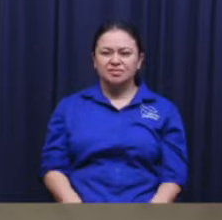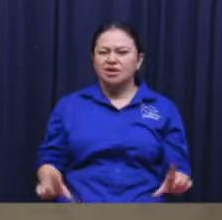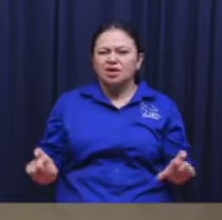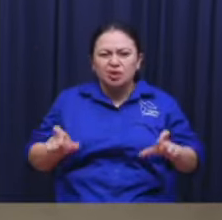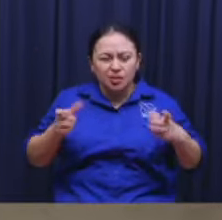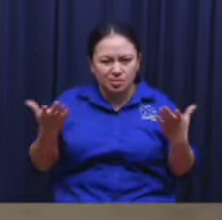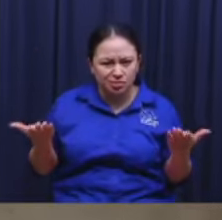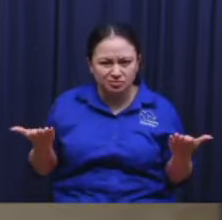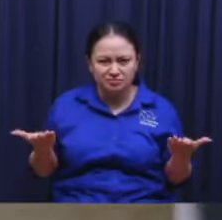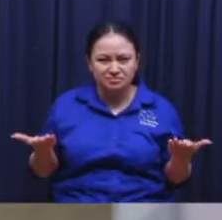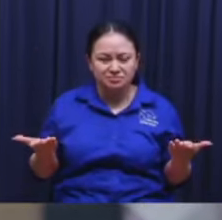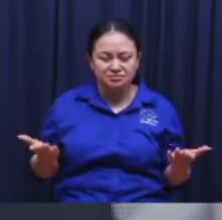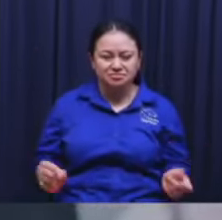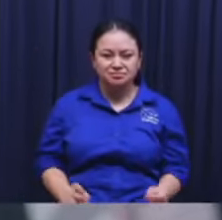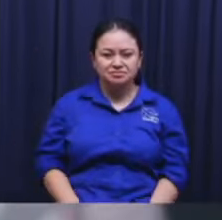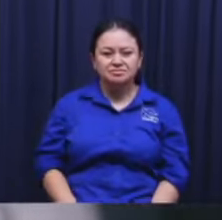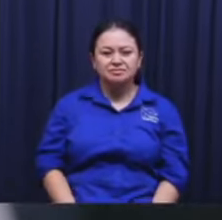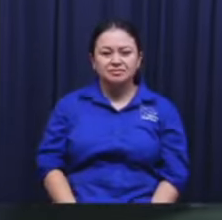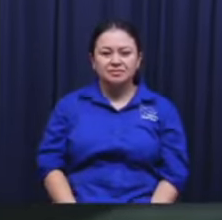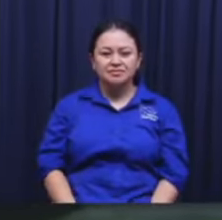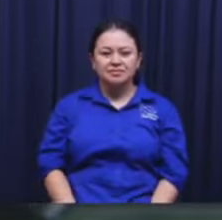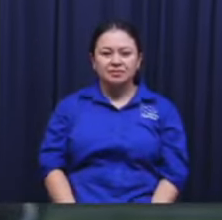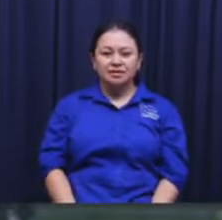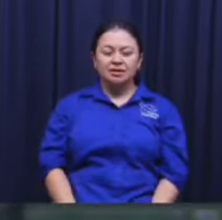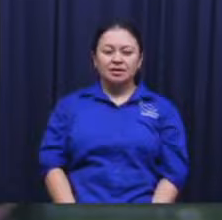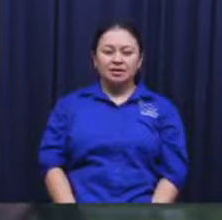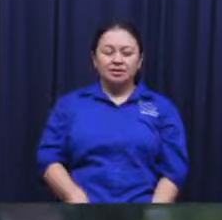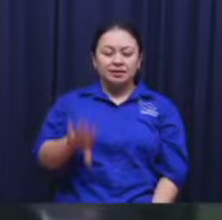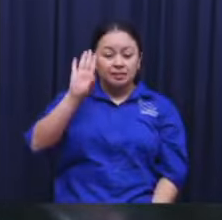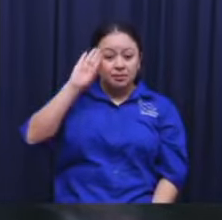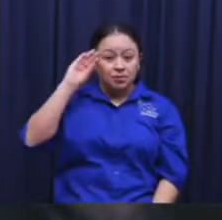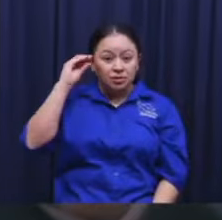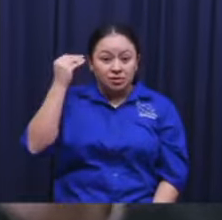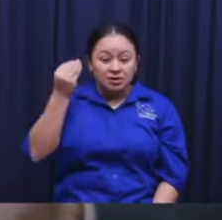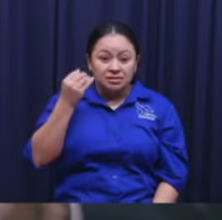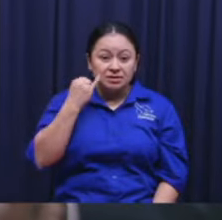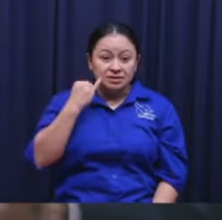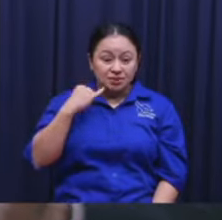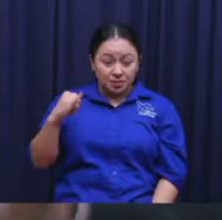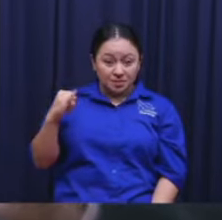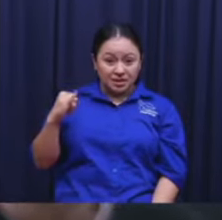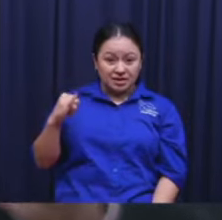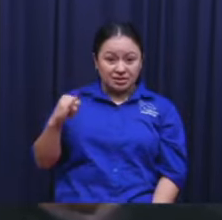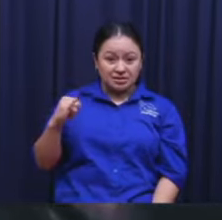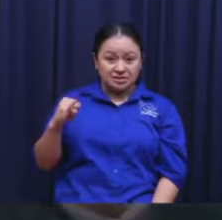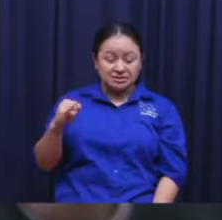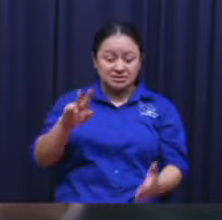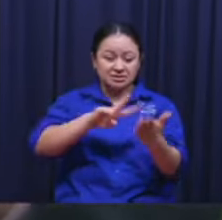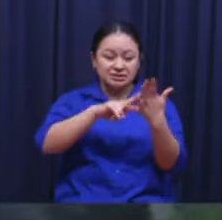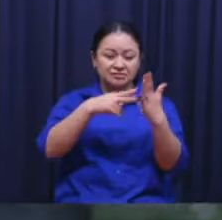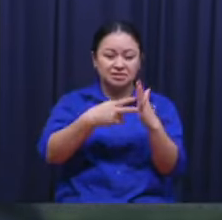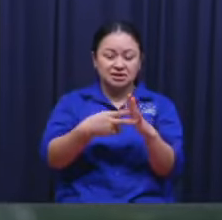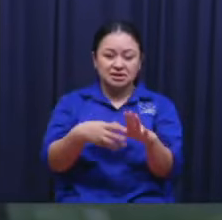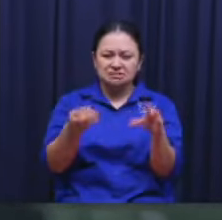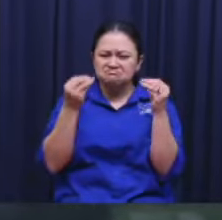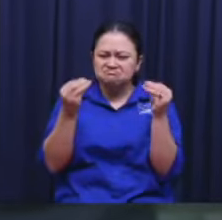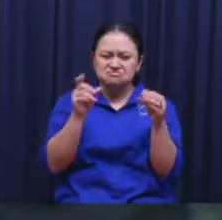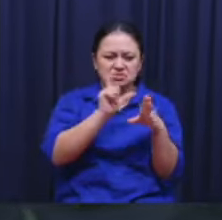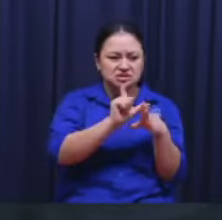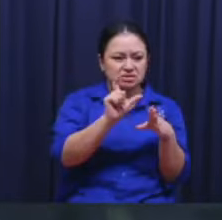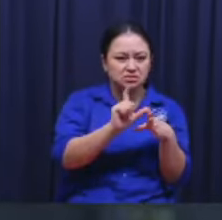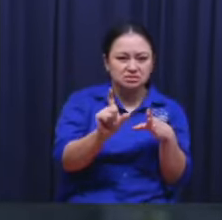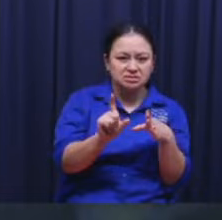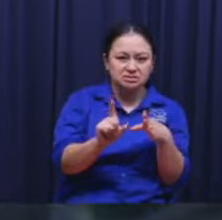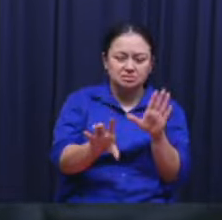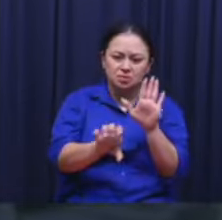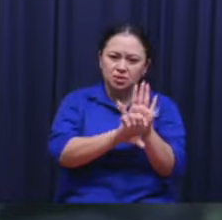Porque en el idioma español puede significar muchas cosas. Si usted quiere insultar a